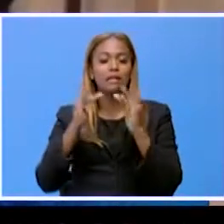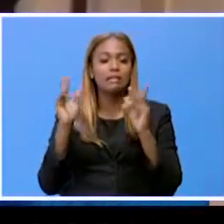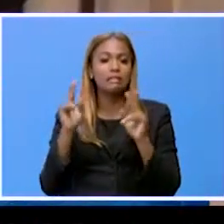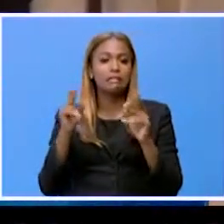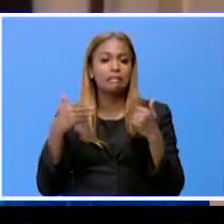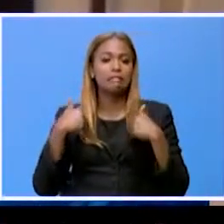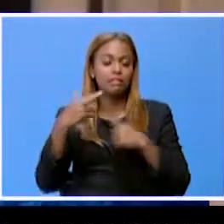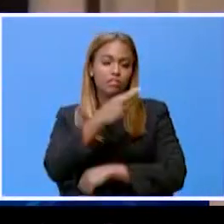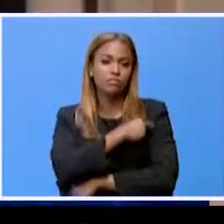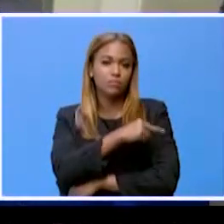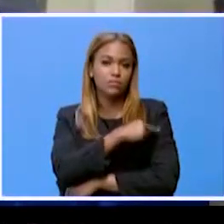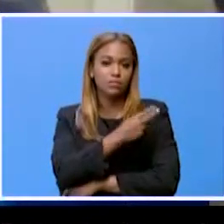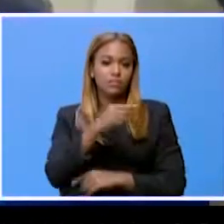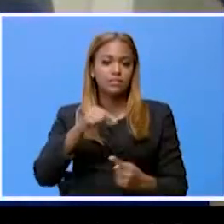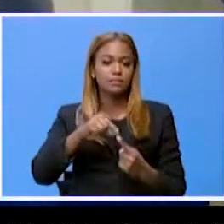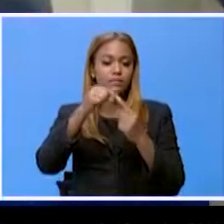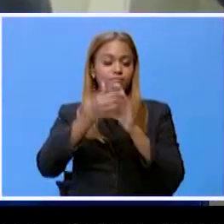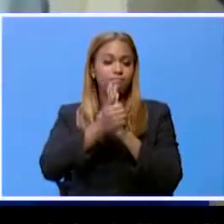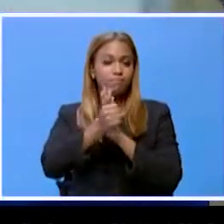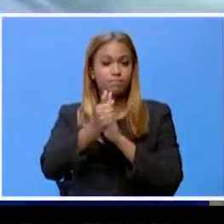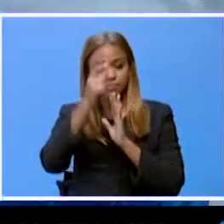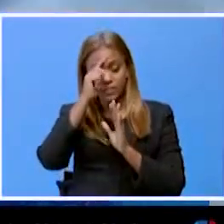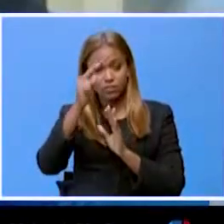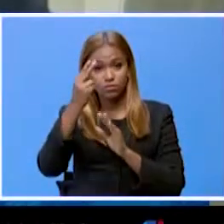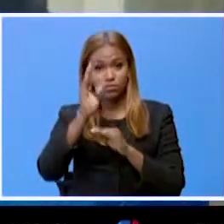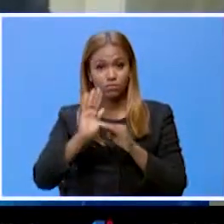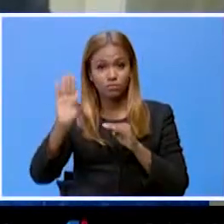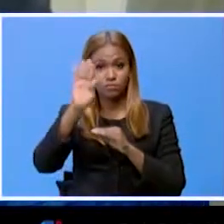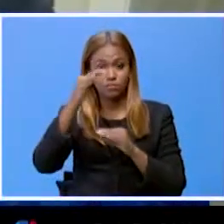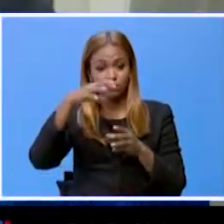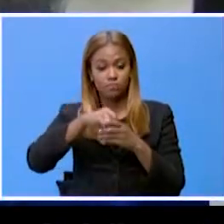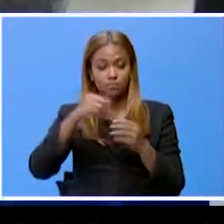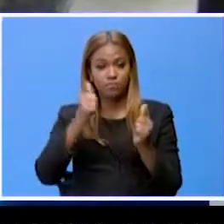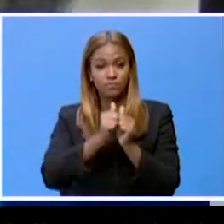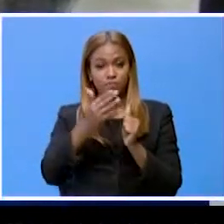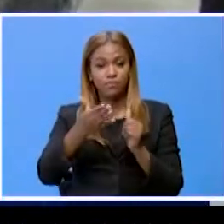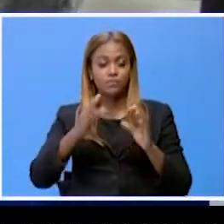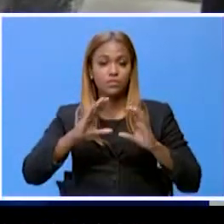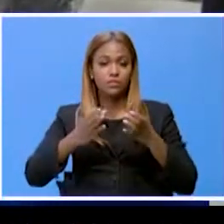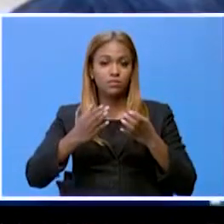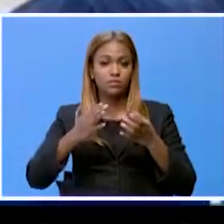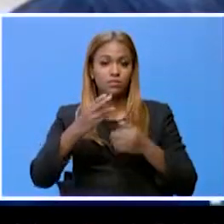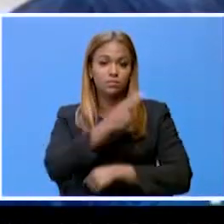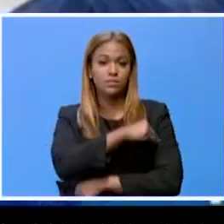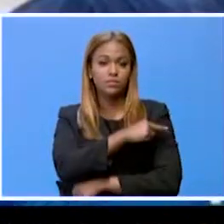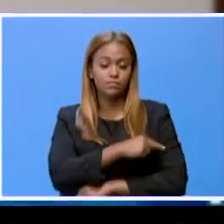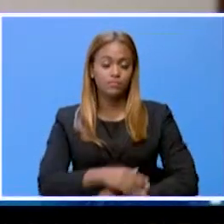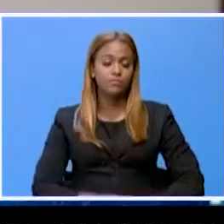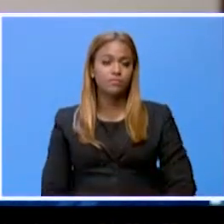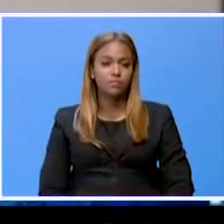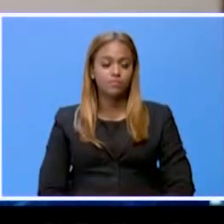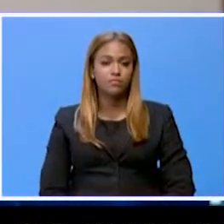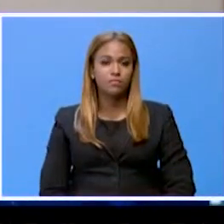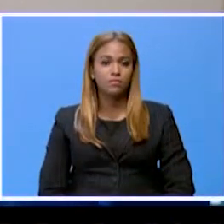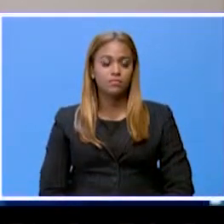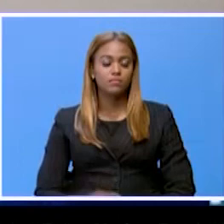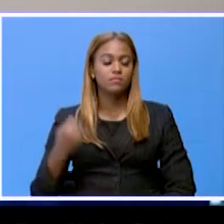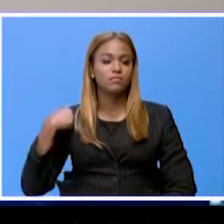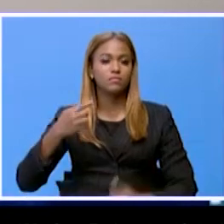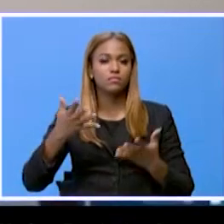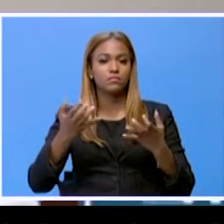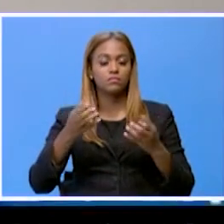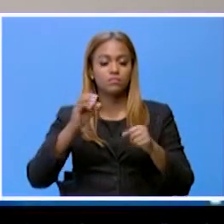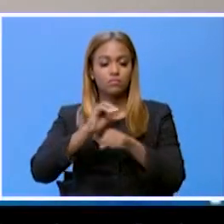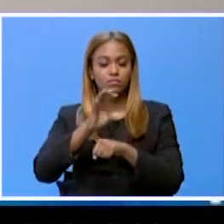que cuentan los hospitales especializados del segundo nivel que pertenecen a esa demarcación. Queremos exhortar a